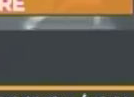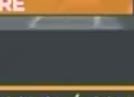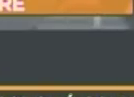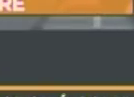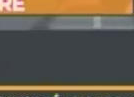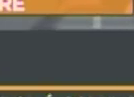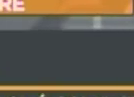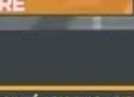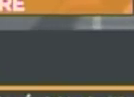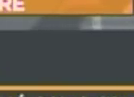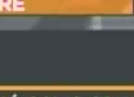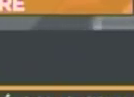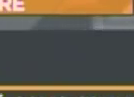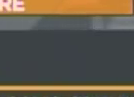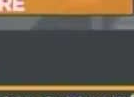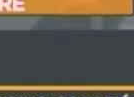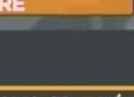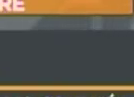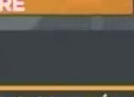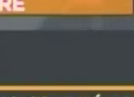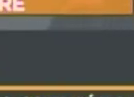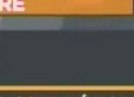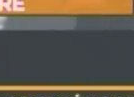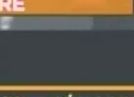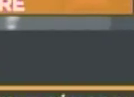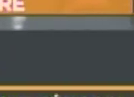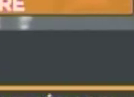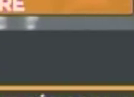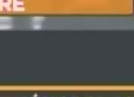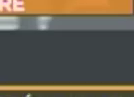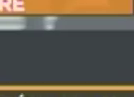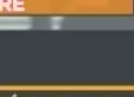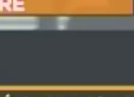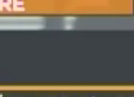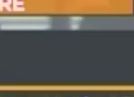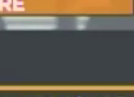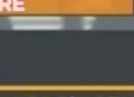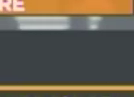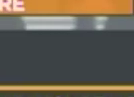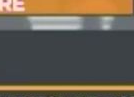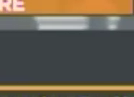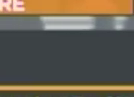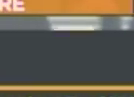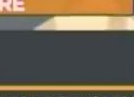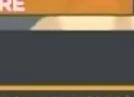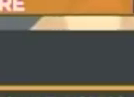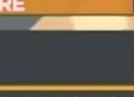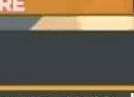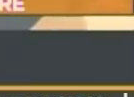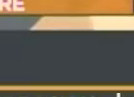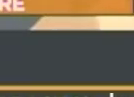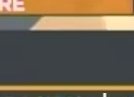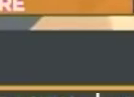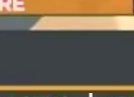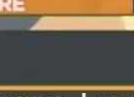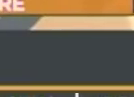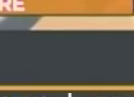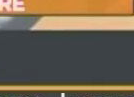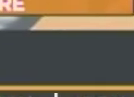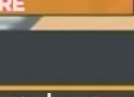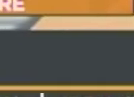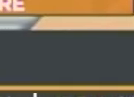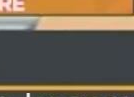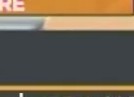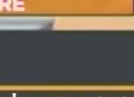minutos, se vendría para el Orsa. Para acá vino, por culpa o gracias a este caballero que está